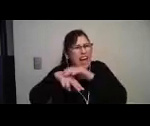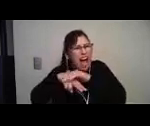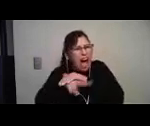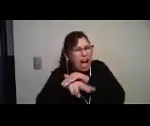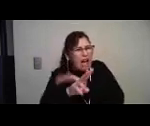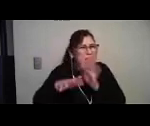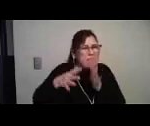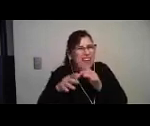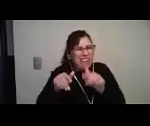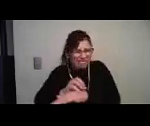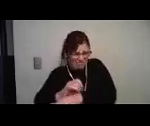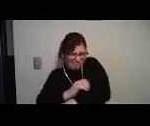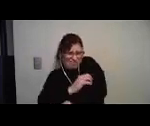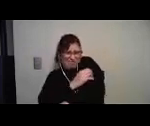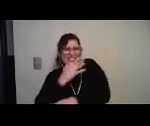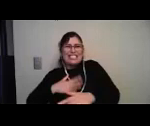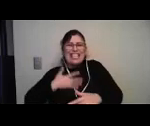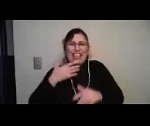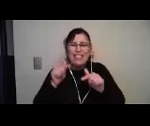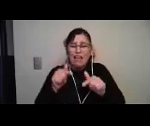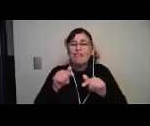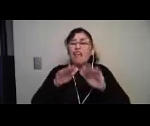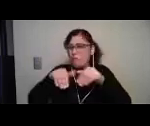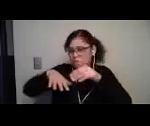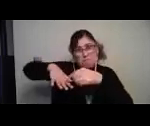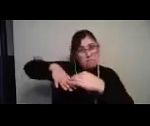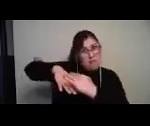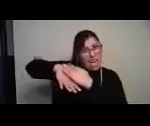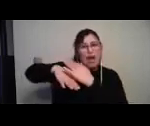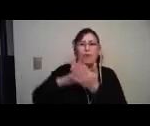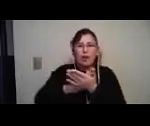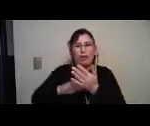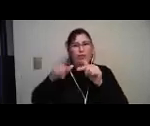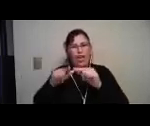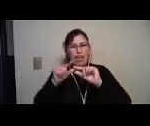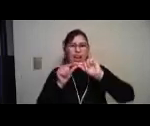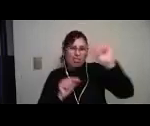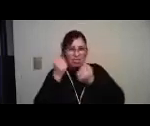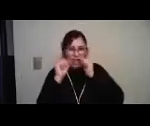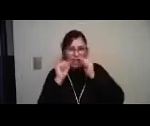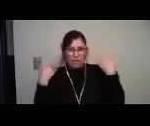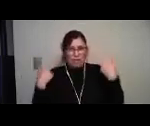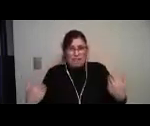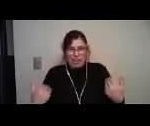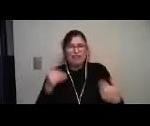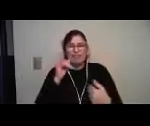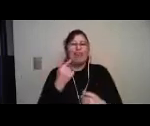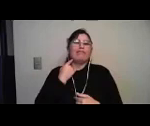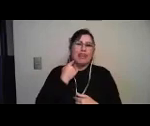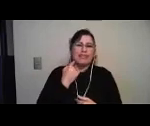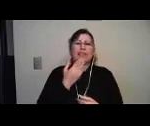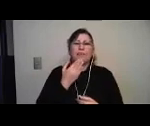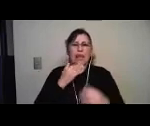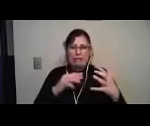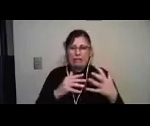es responsable de esta patología, ya que afecta a los nervios periféricos, afecta al tejido